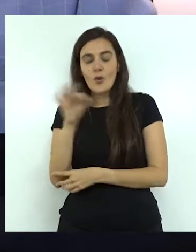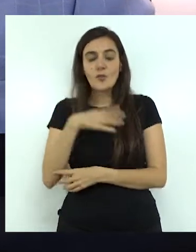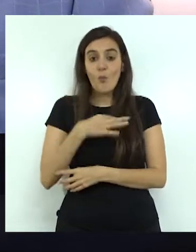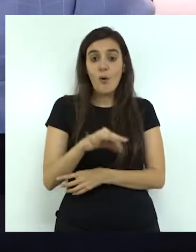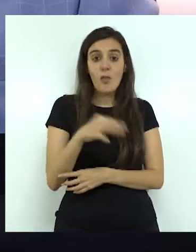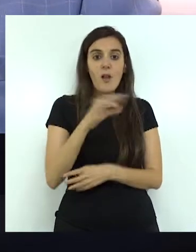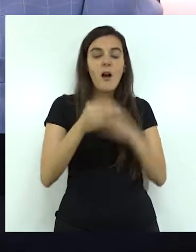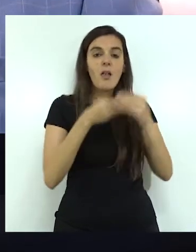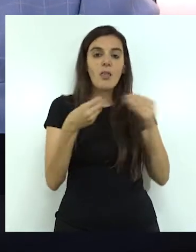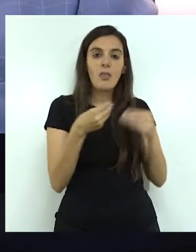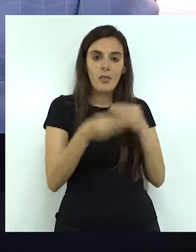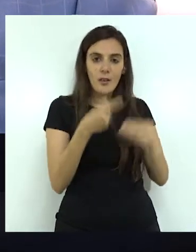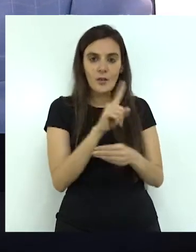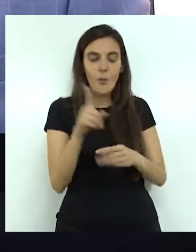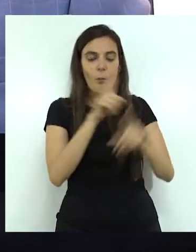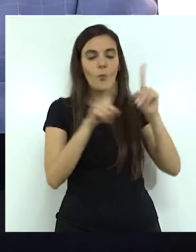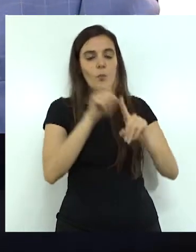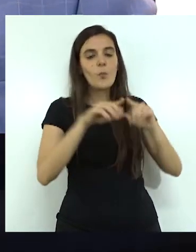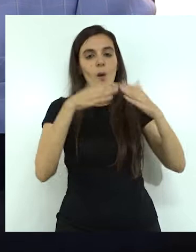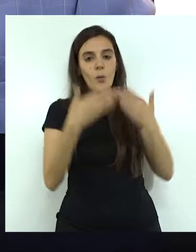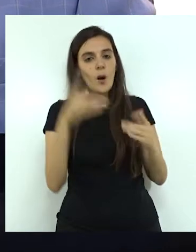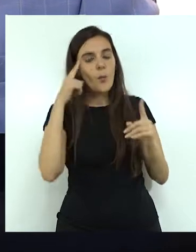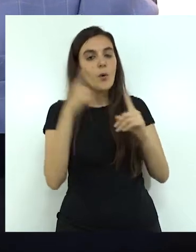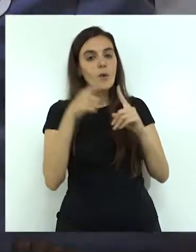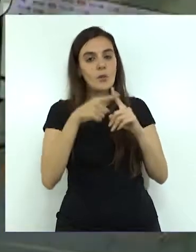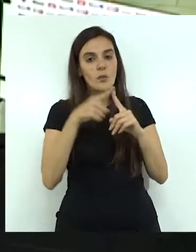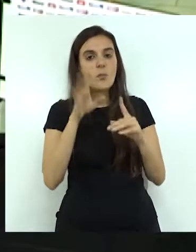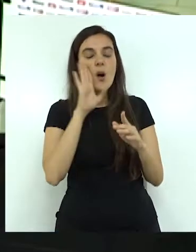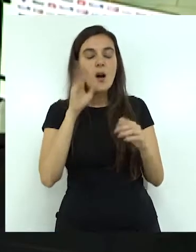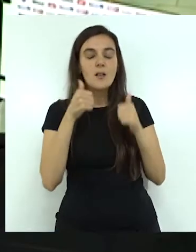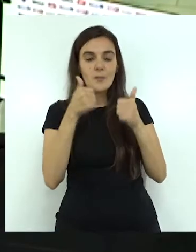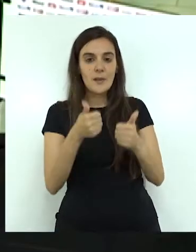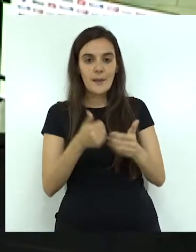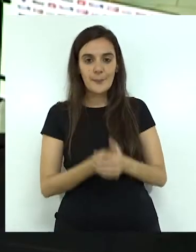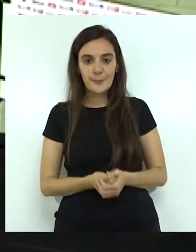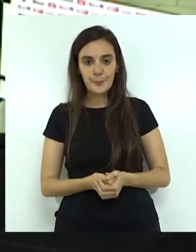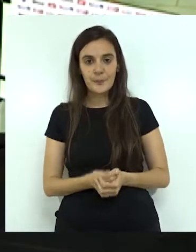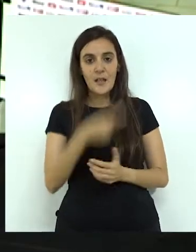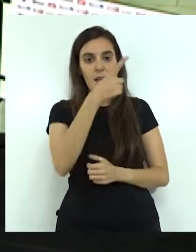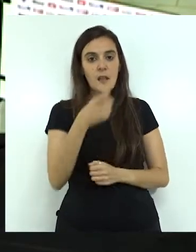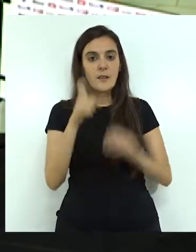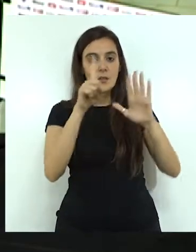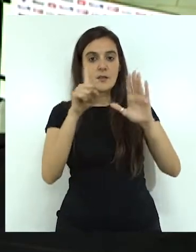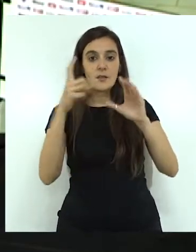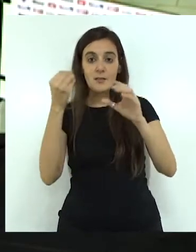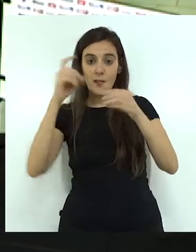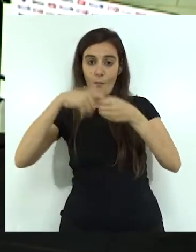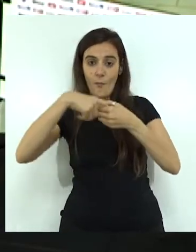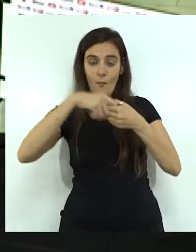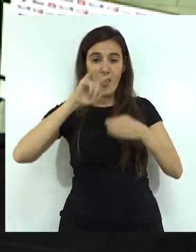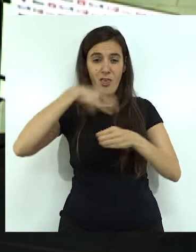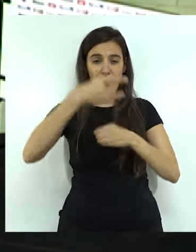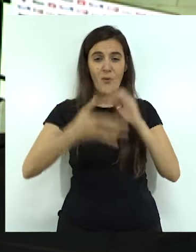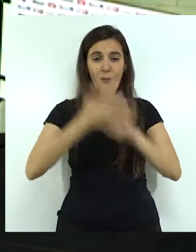qué problema es el que tiene para poderlo solventar sobre la marcha 160 plazas y el doble de velocidad de conexión